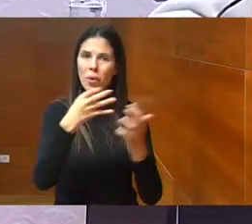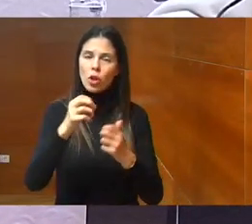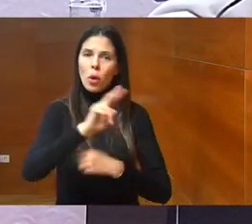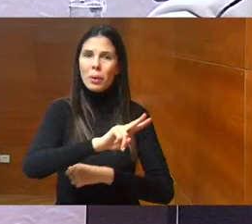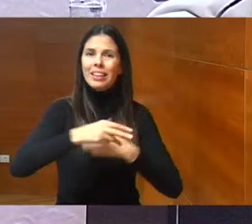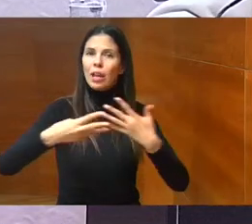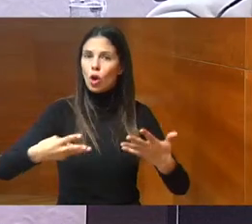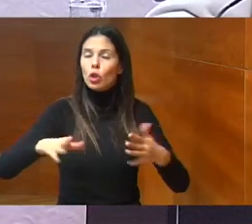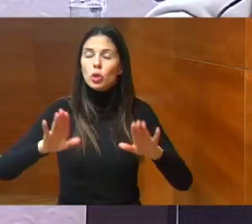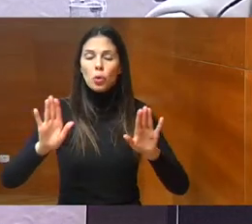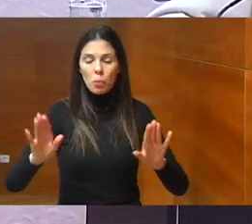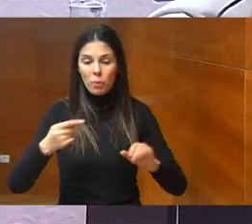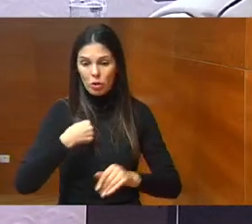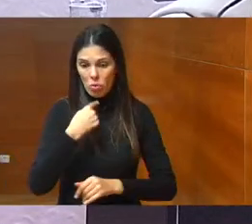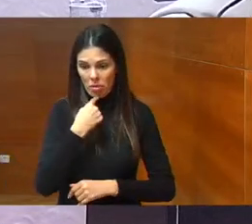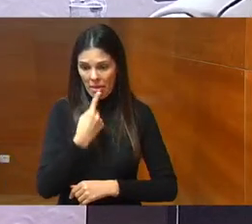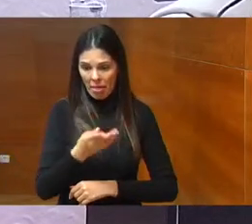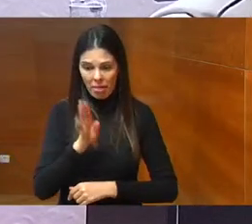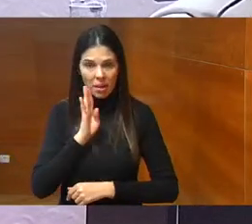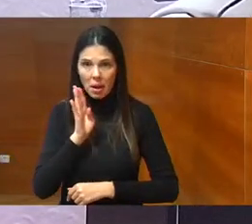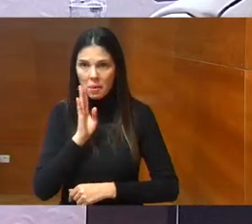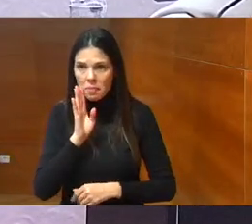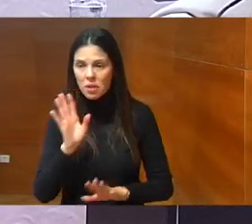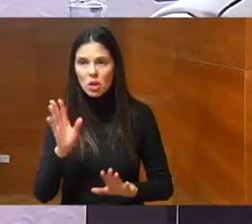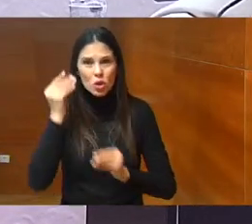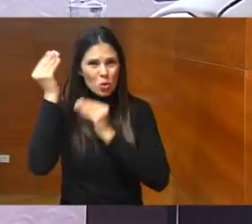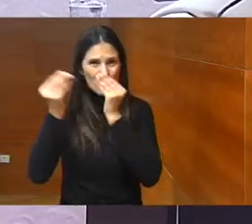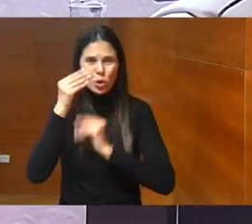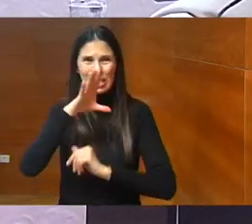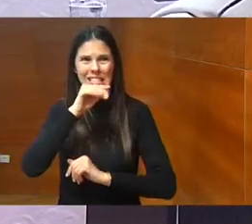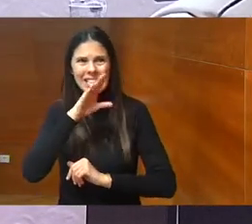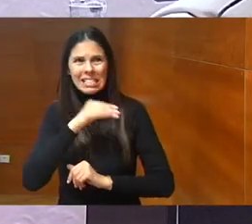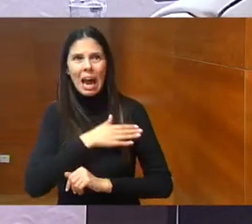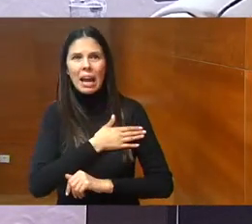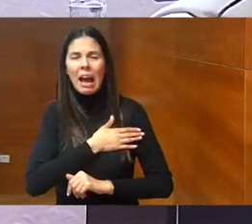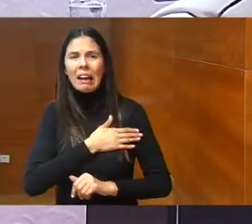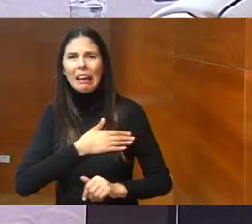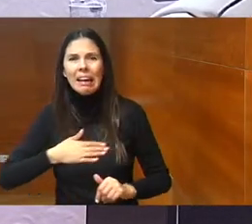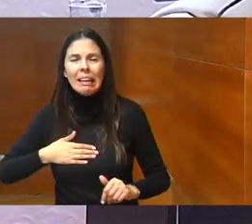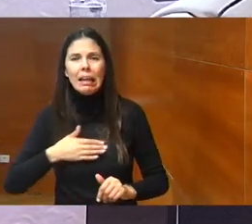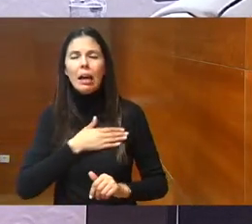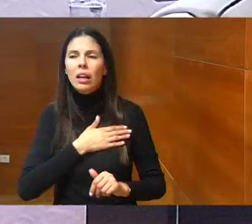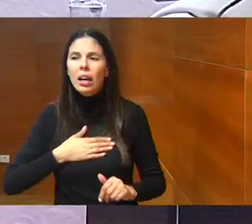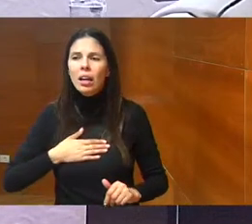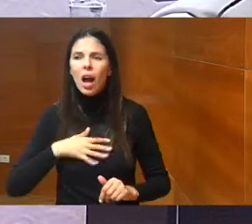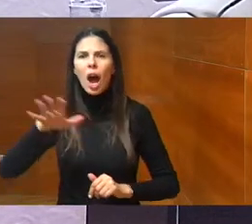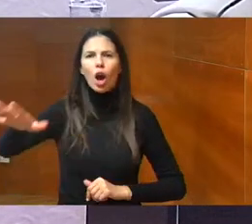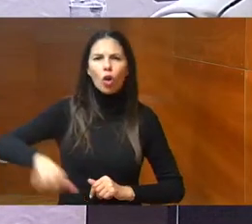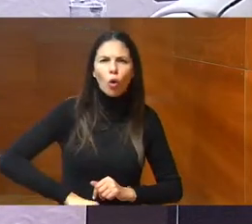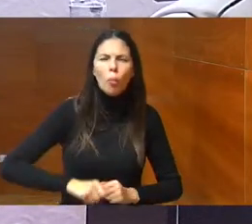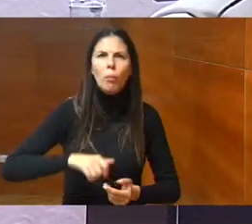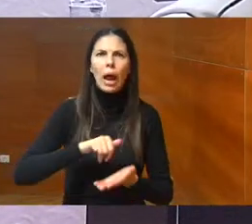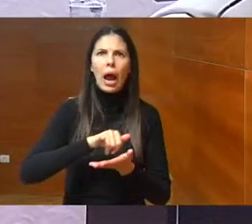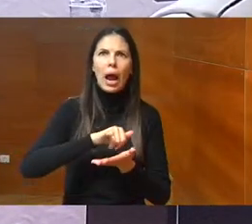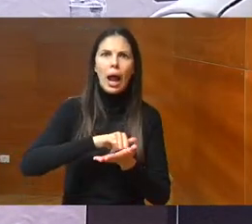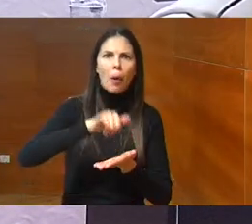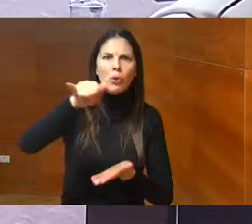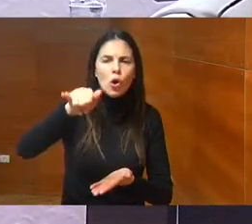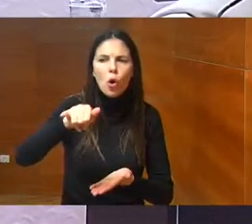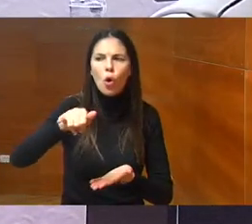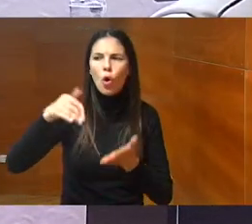sea digo No pens para nada pensó que chichana tibera ha pensado mercar un avión